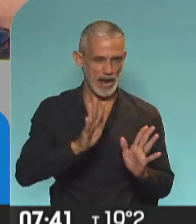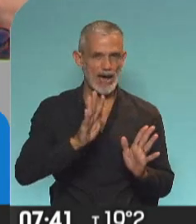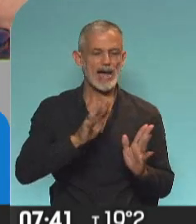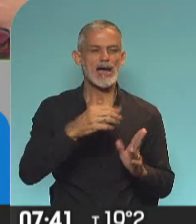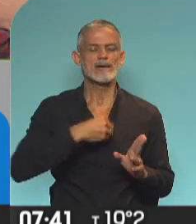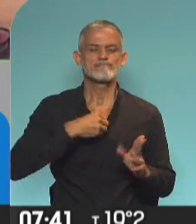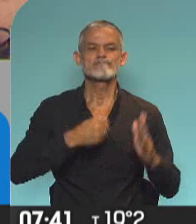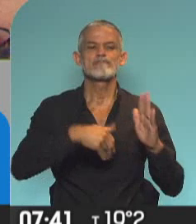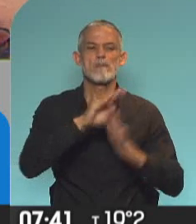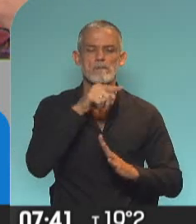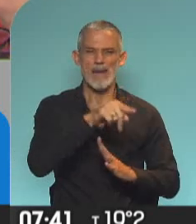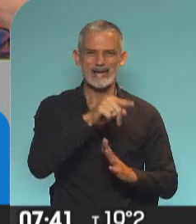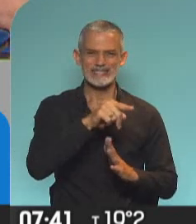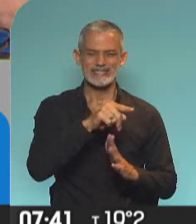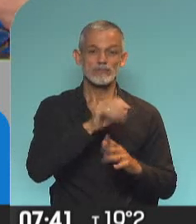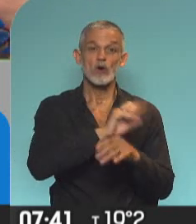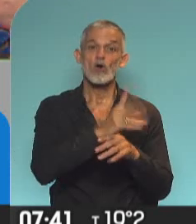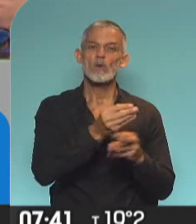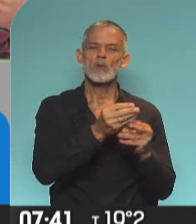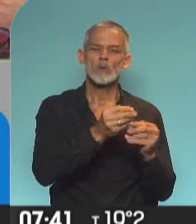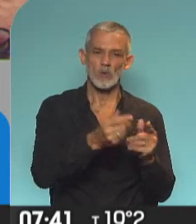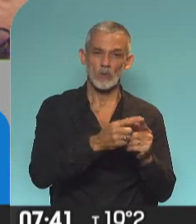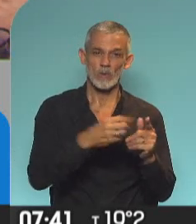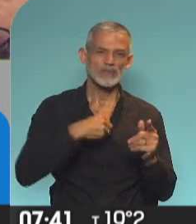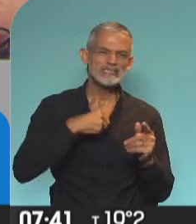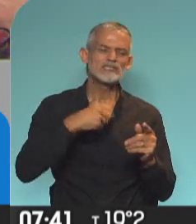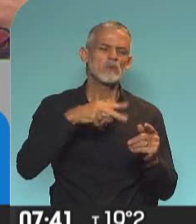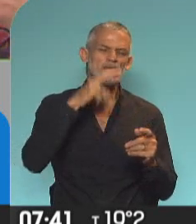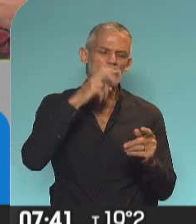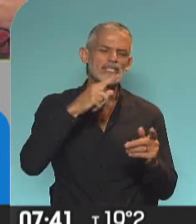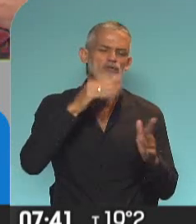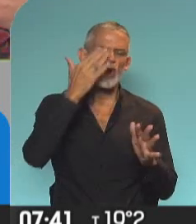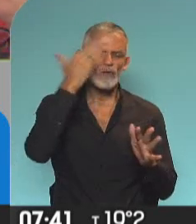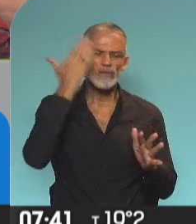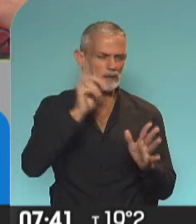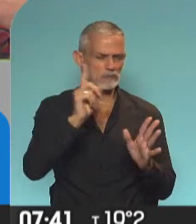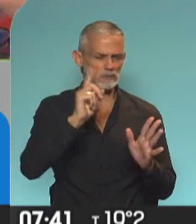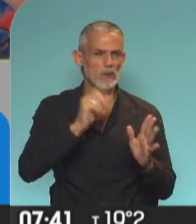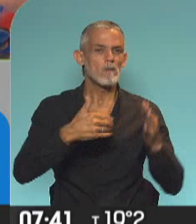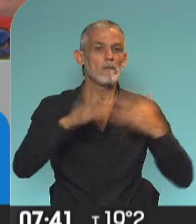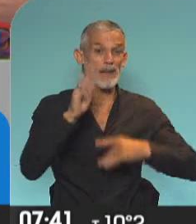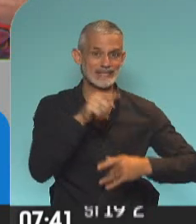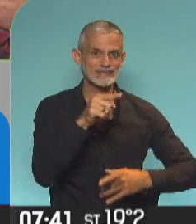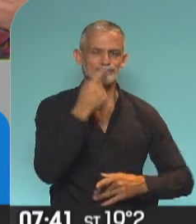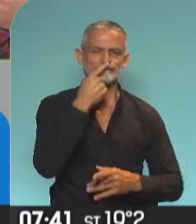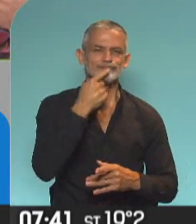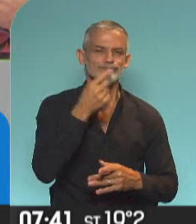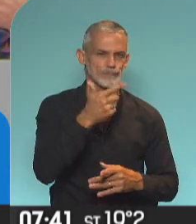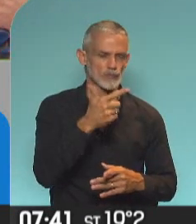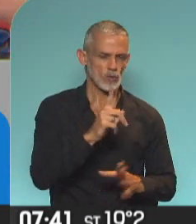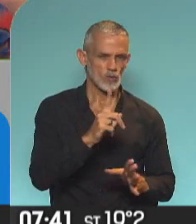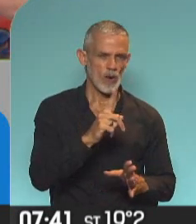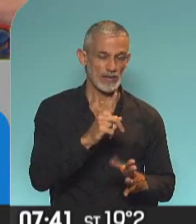el síntoma más prevalente por encima de los síntomas respiratorios y de la fiebre, cosa que fue importante justamente